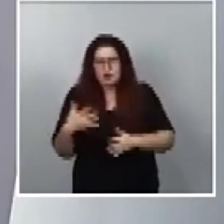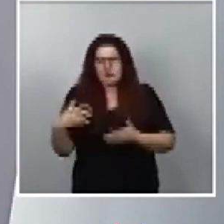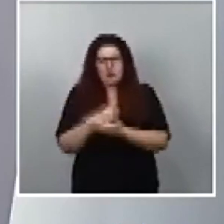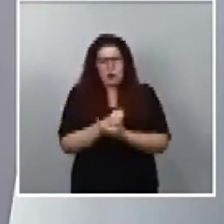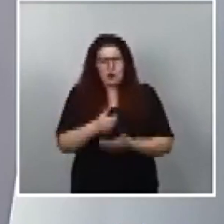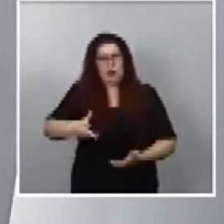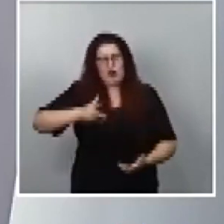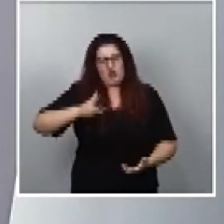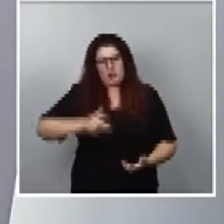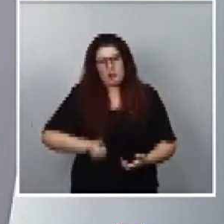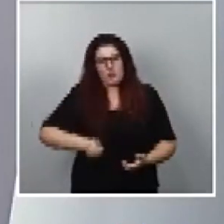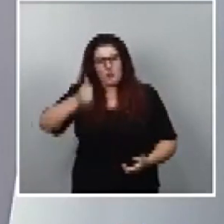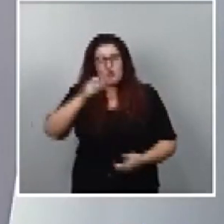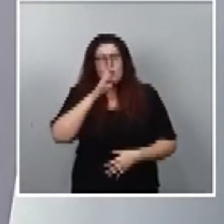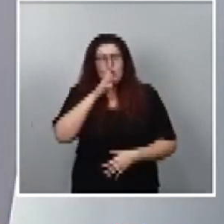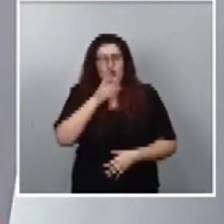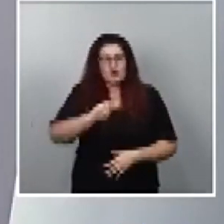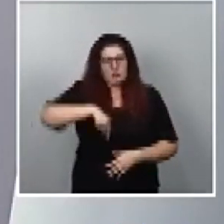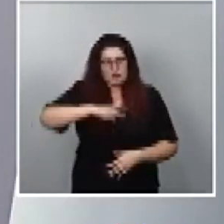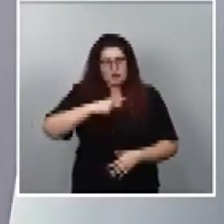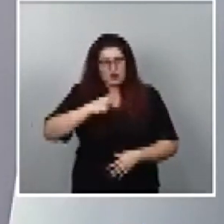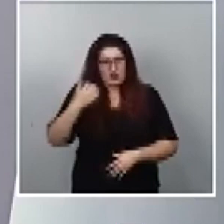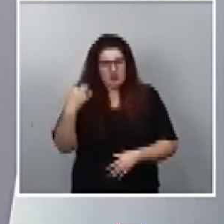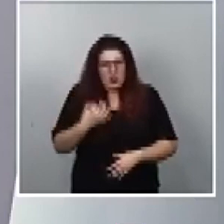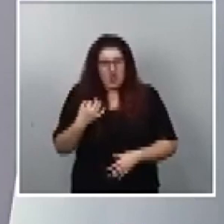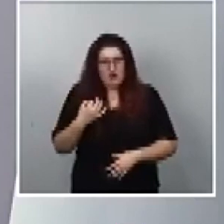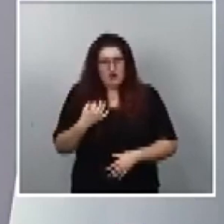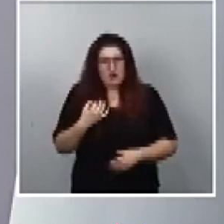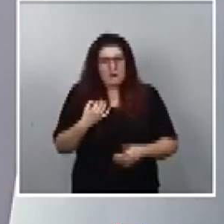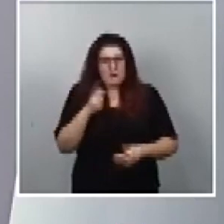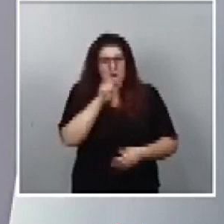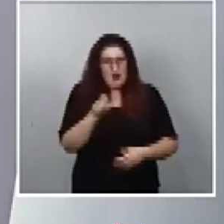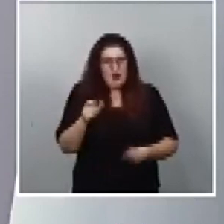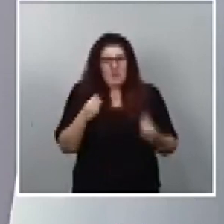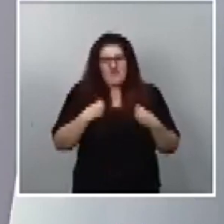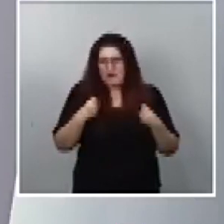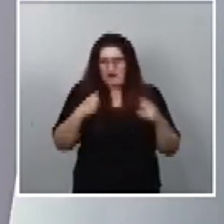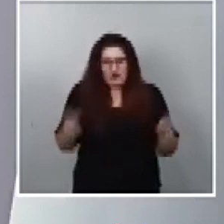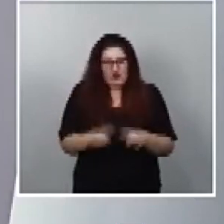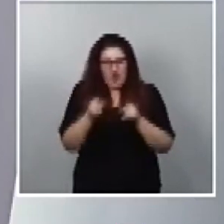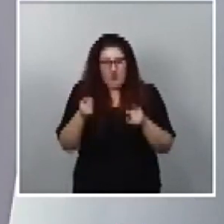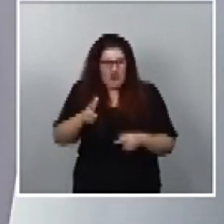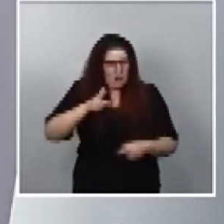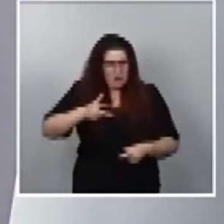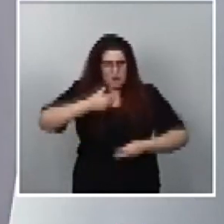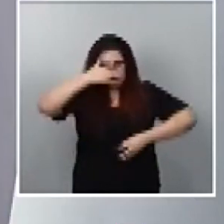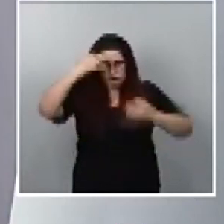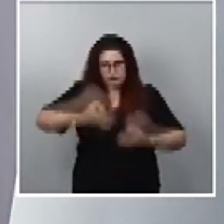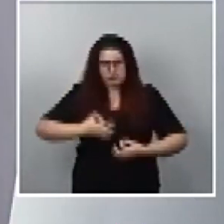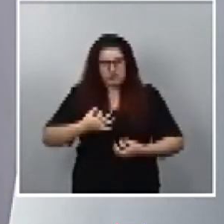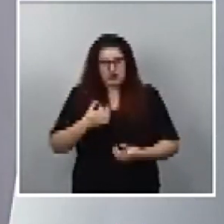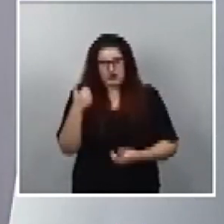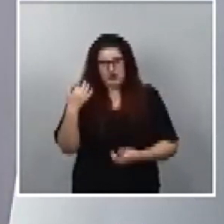aquello que tenemos que ser capaces de garantizar viva donde vivan las personas en concreto hemos